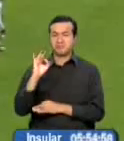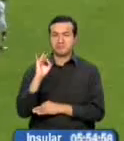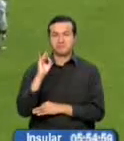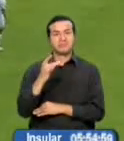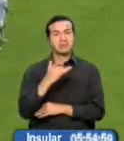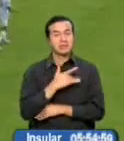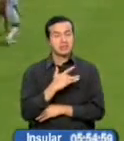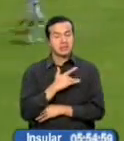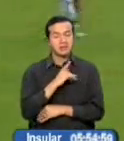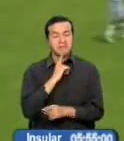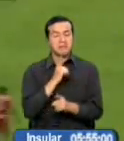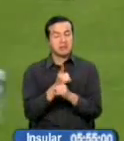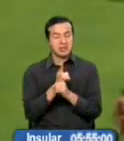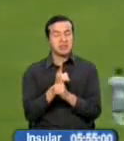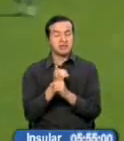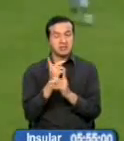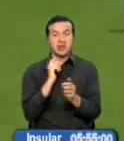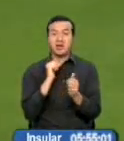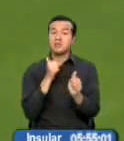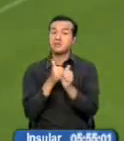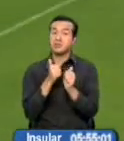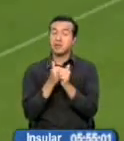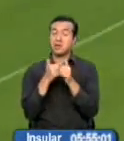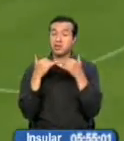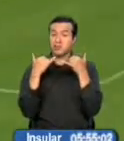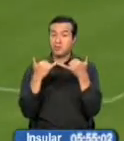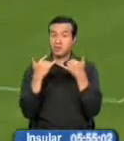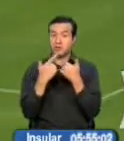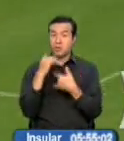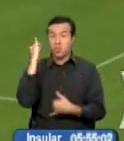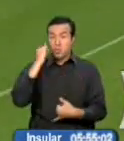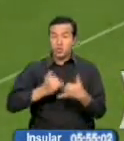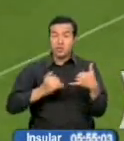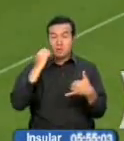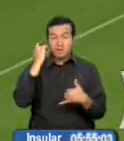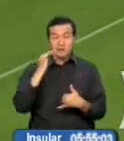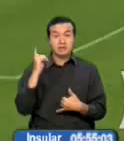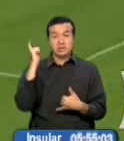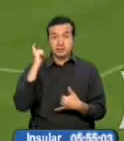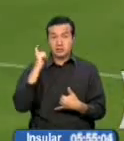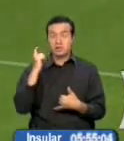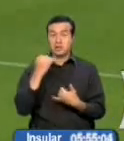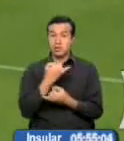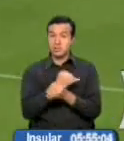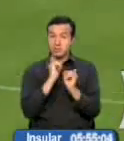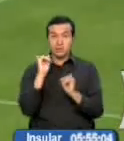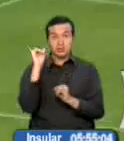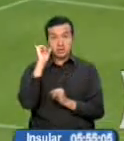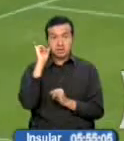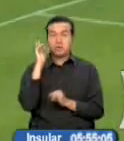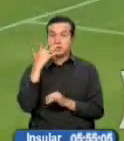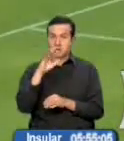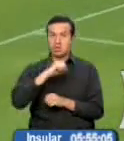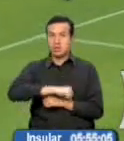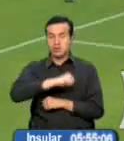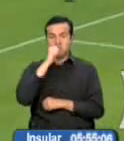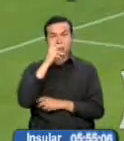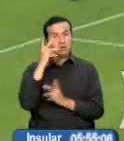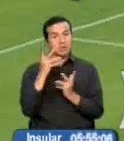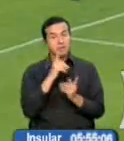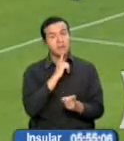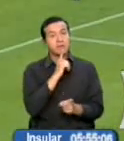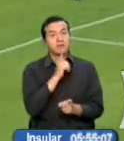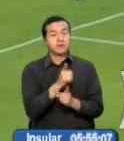acariciando también la clasificación a la Copa Libertadores de América. Tiene que ratificarlo en la última fecha porque el Independiente del Valle también ganó y podría